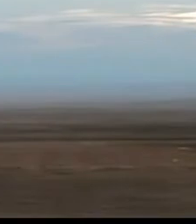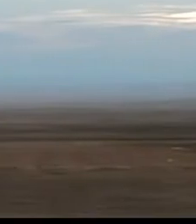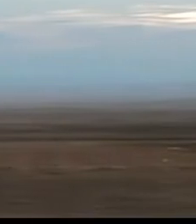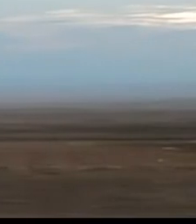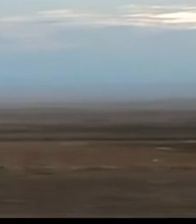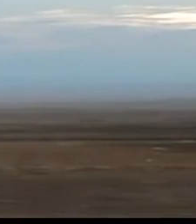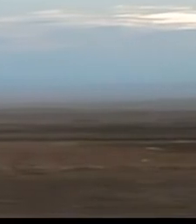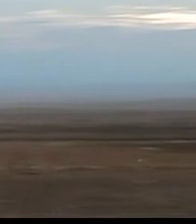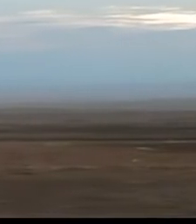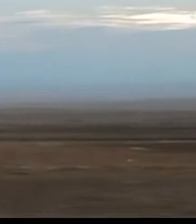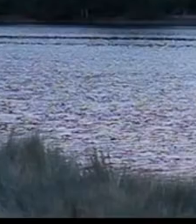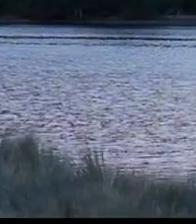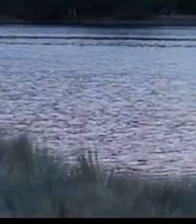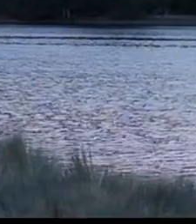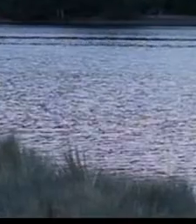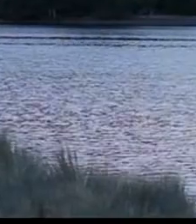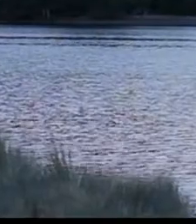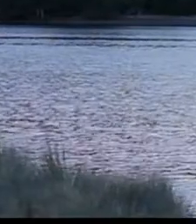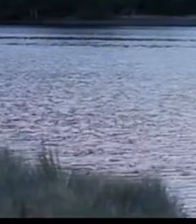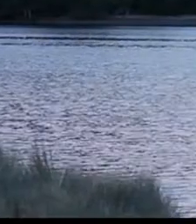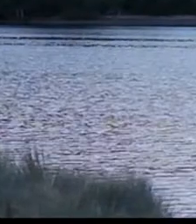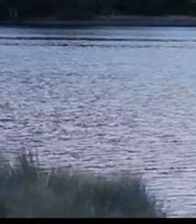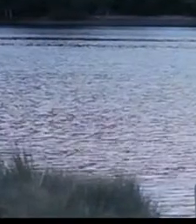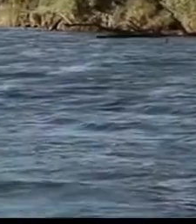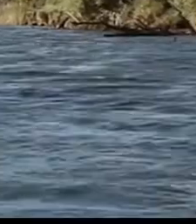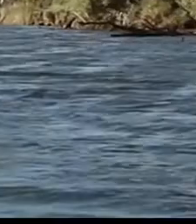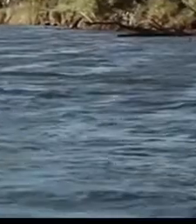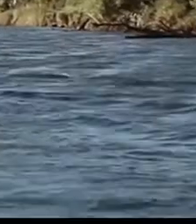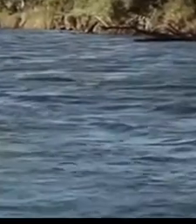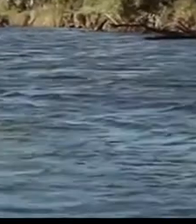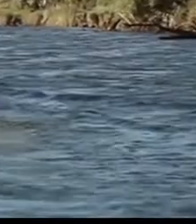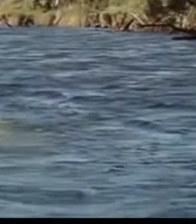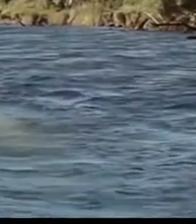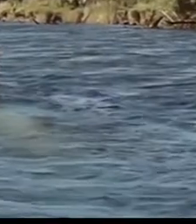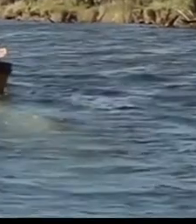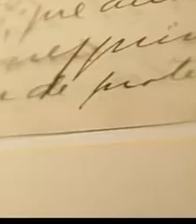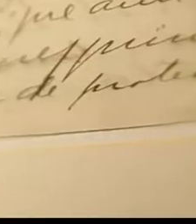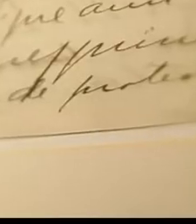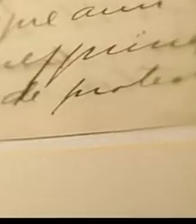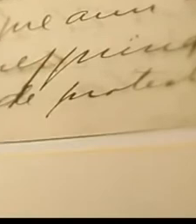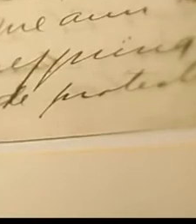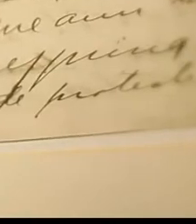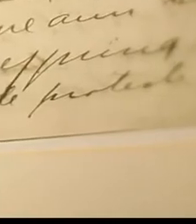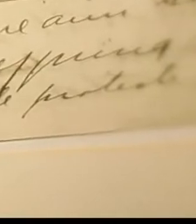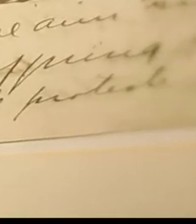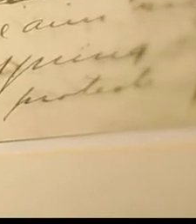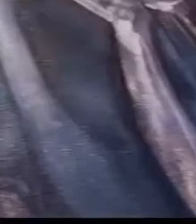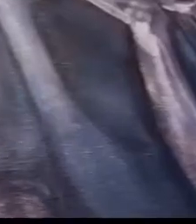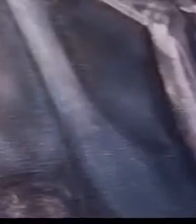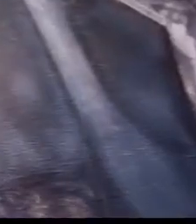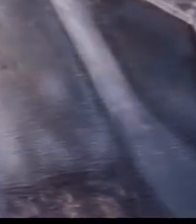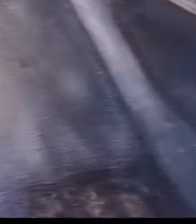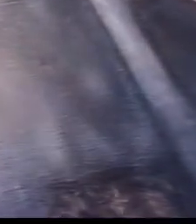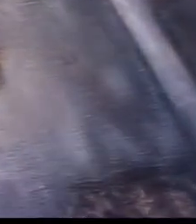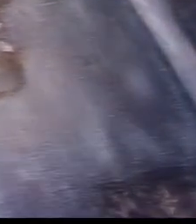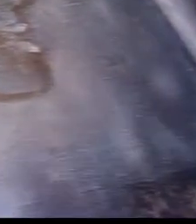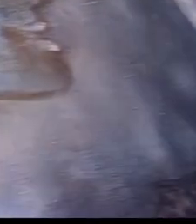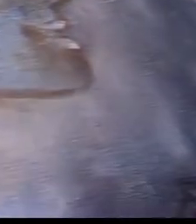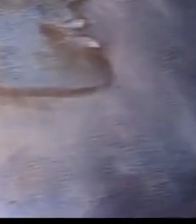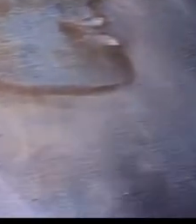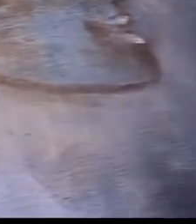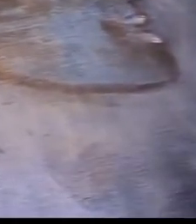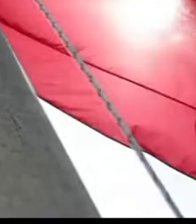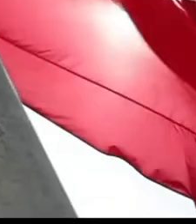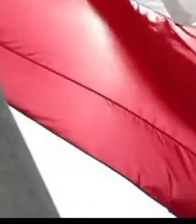desde el Palacio de la moneda se dirige a todos los chilenos y chilenas la presidenta de la República